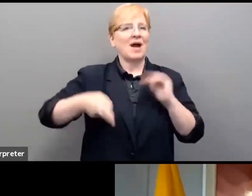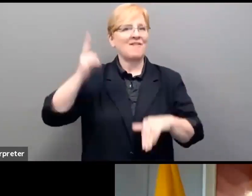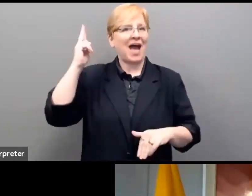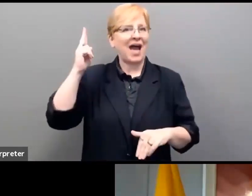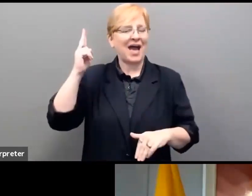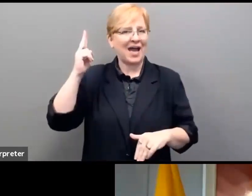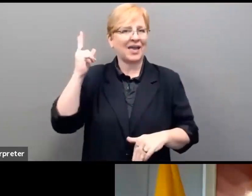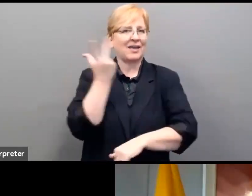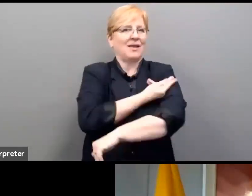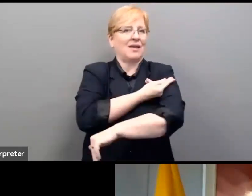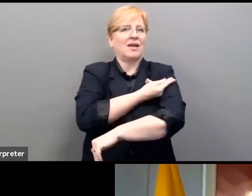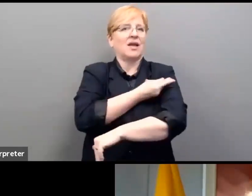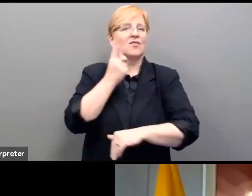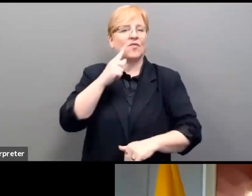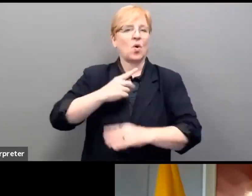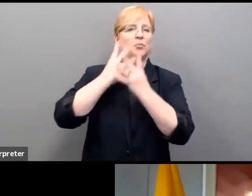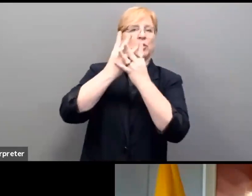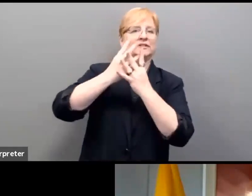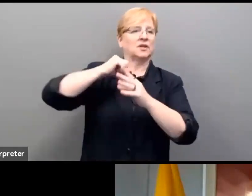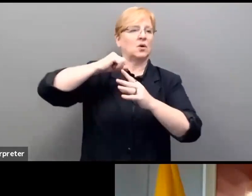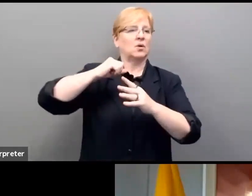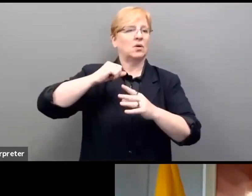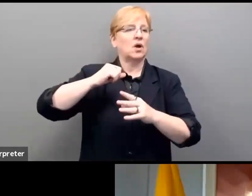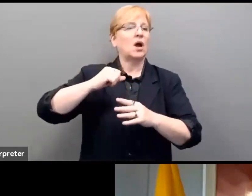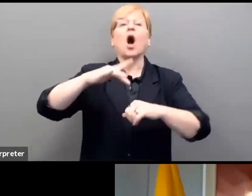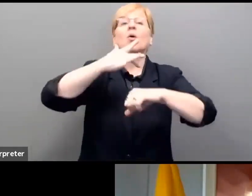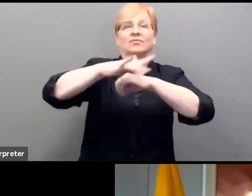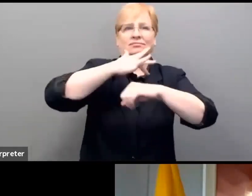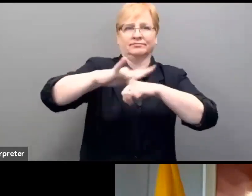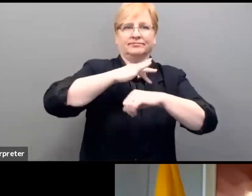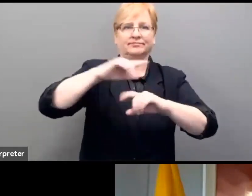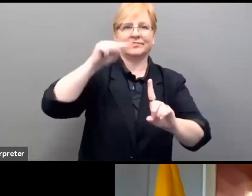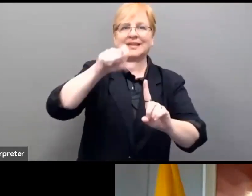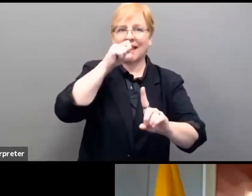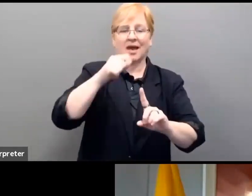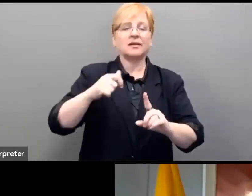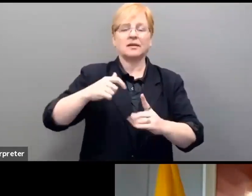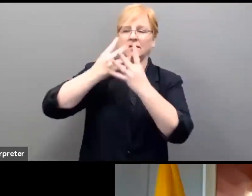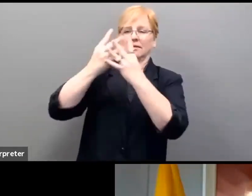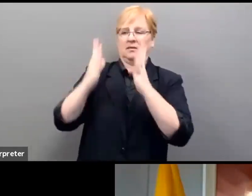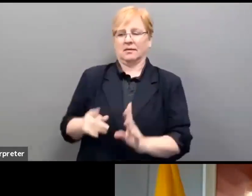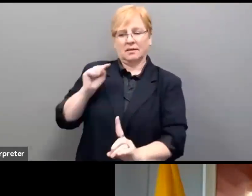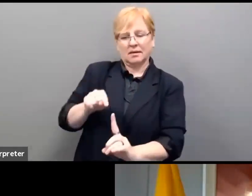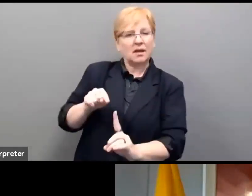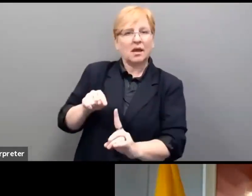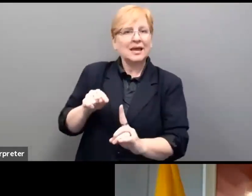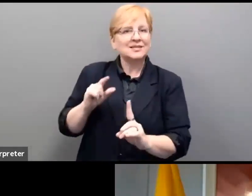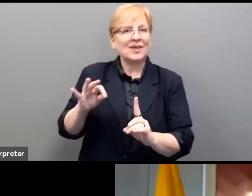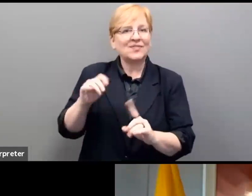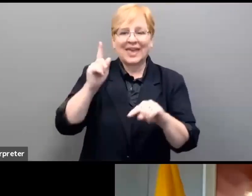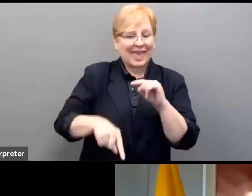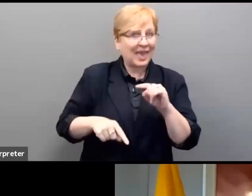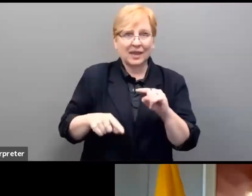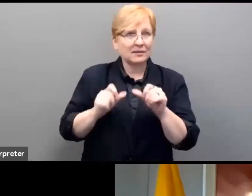entregar pruebas cada semana. ¿Qué tal las instituciones de educación superior? Y también Nuevo México tiene una tasa